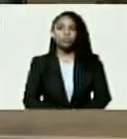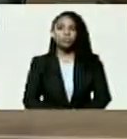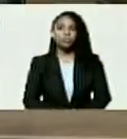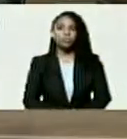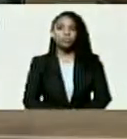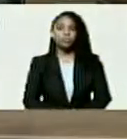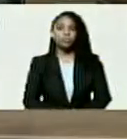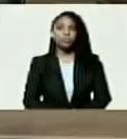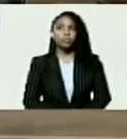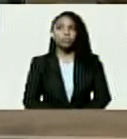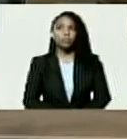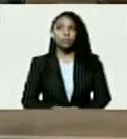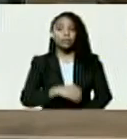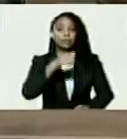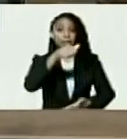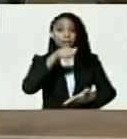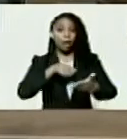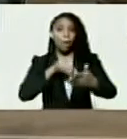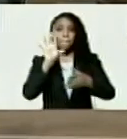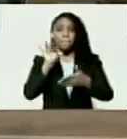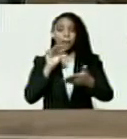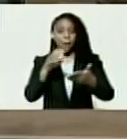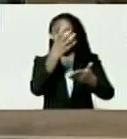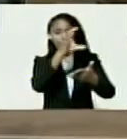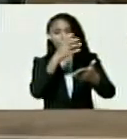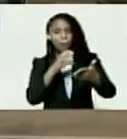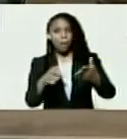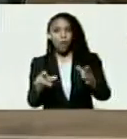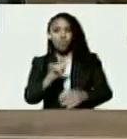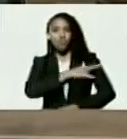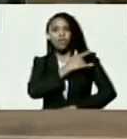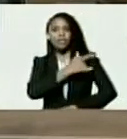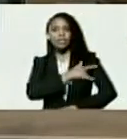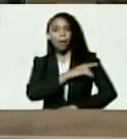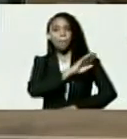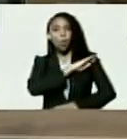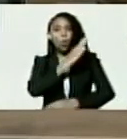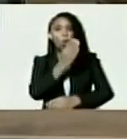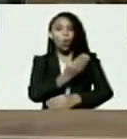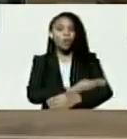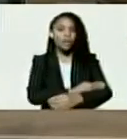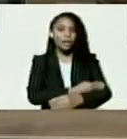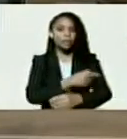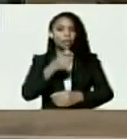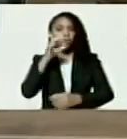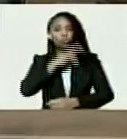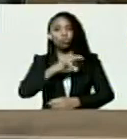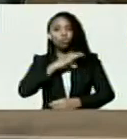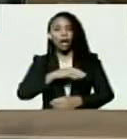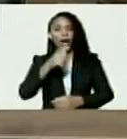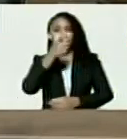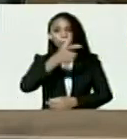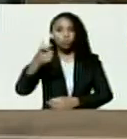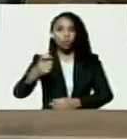Listado de elegibles por clasificación de sectores, universidades, poder ciudadano y sociedad civil.